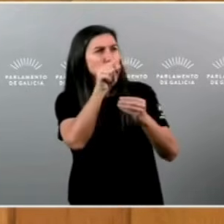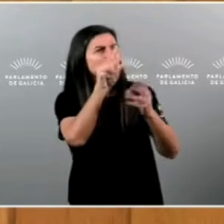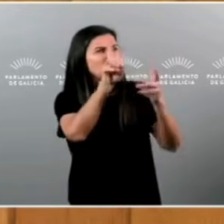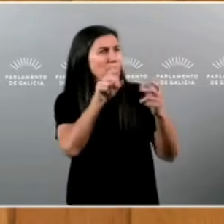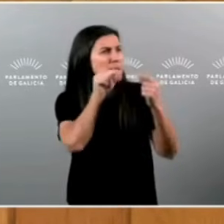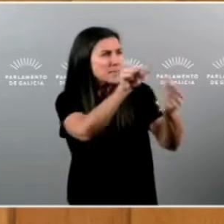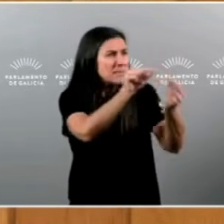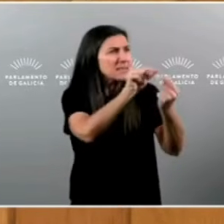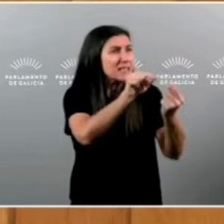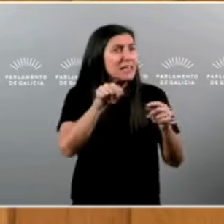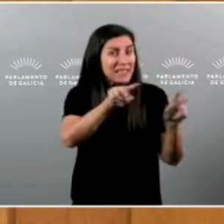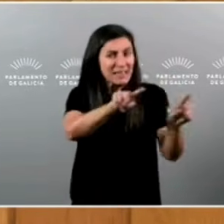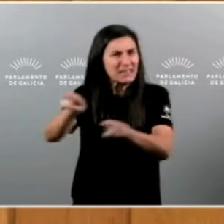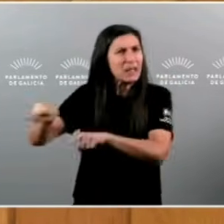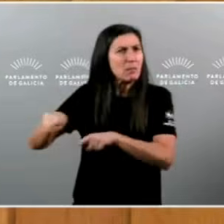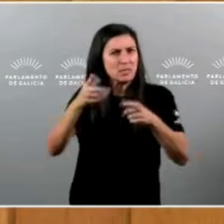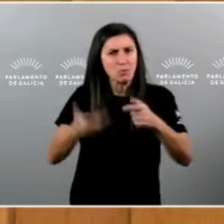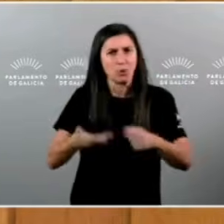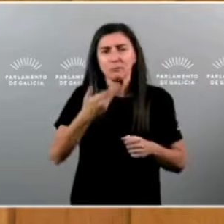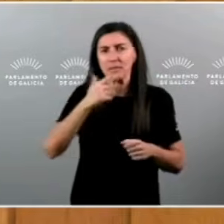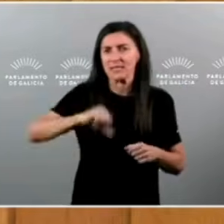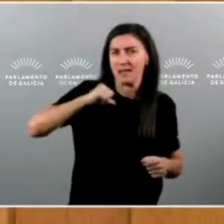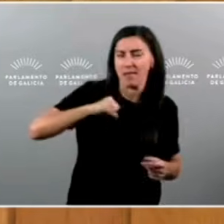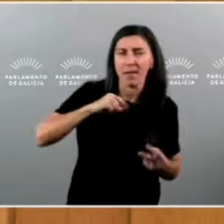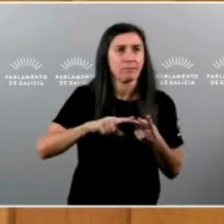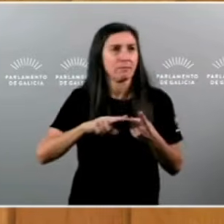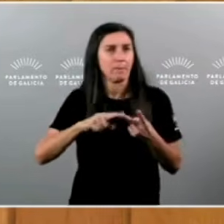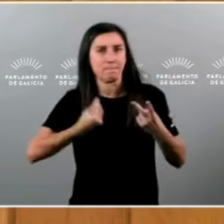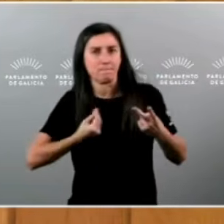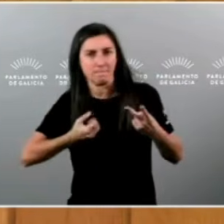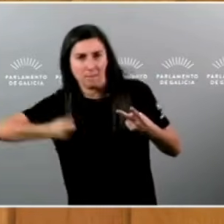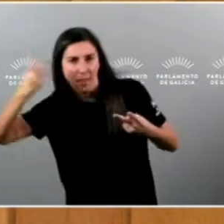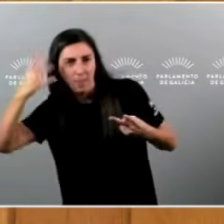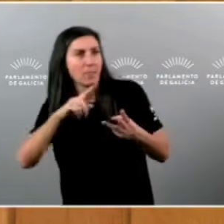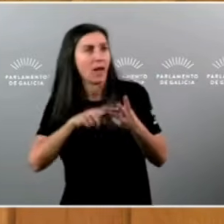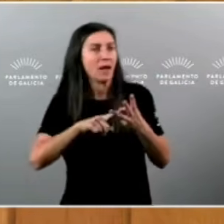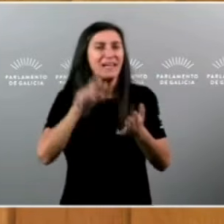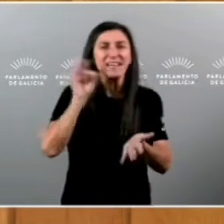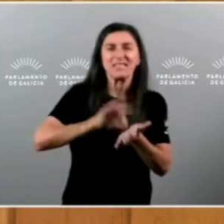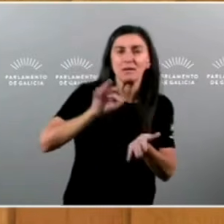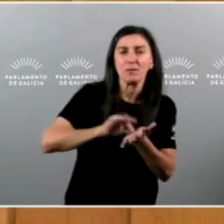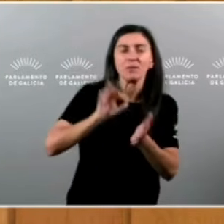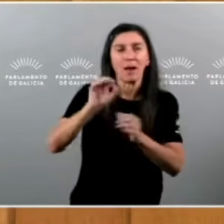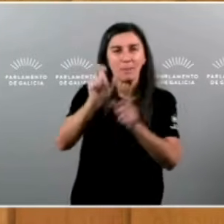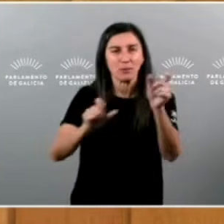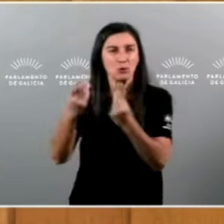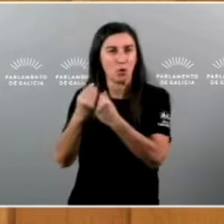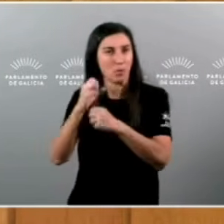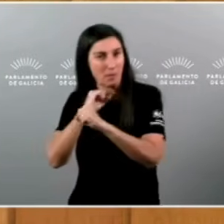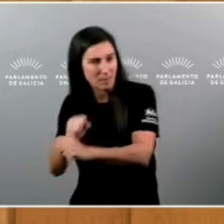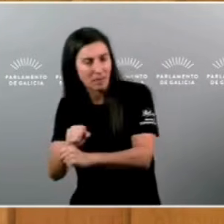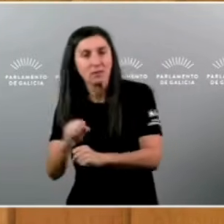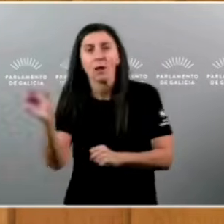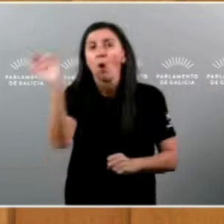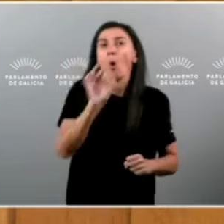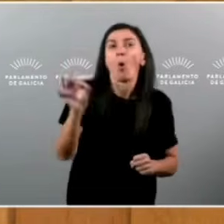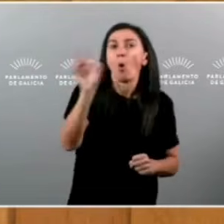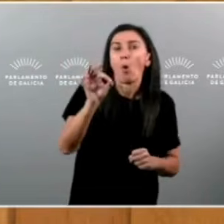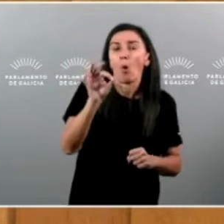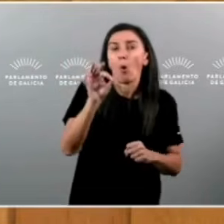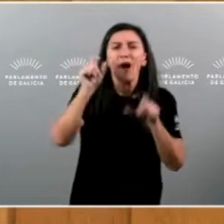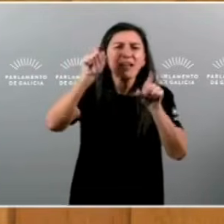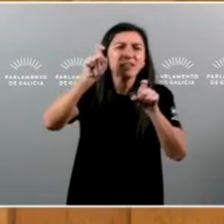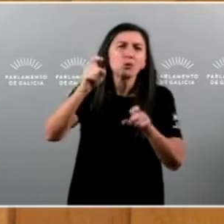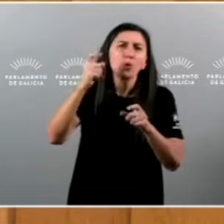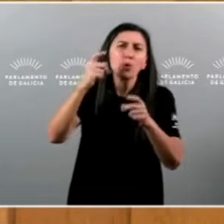país, da sanidade pública, do dereito á vivenda, dos servizos para atender as persoas con dependencia ou do que acontece no ensino